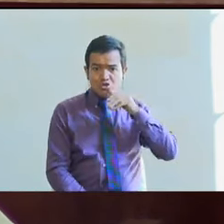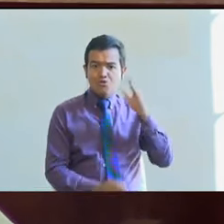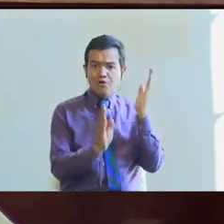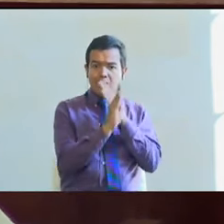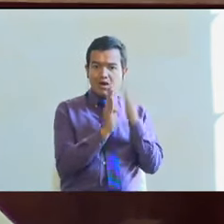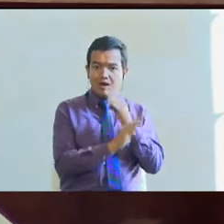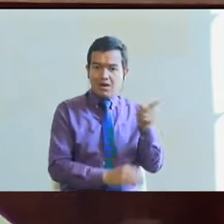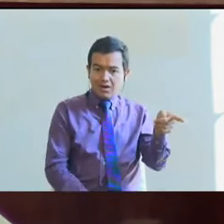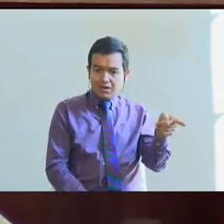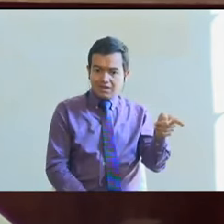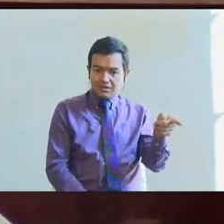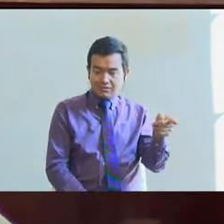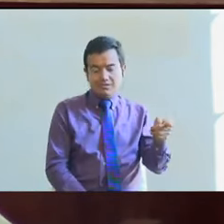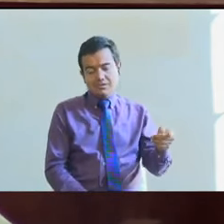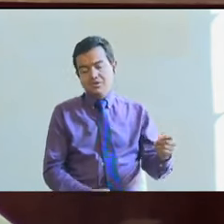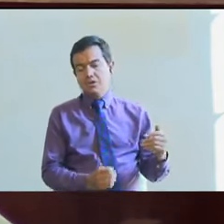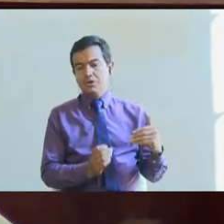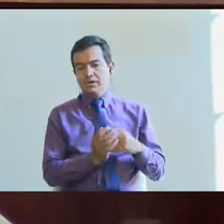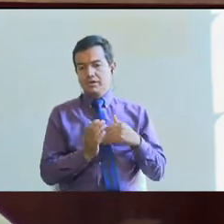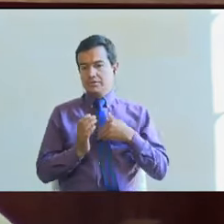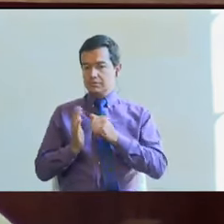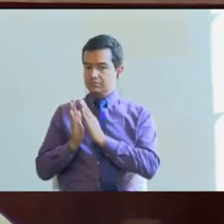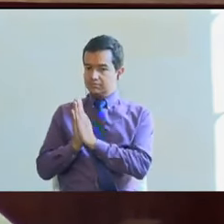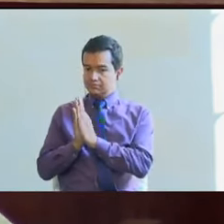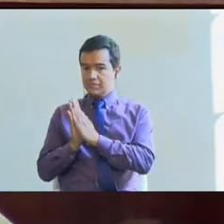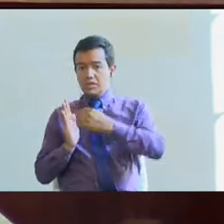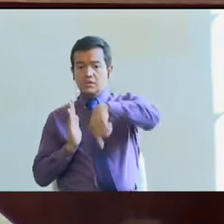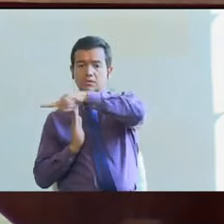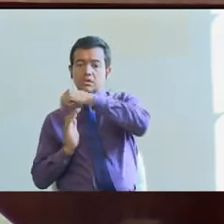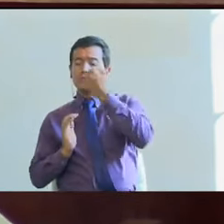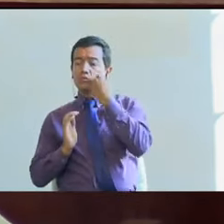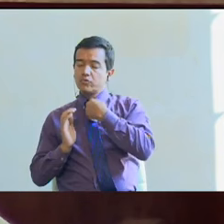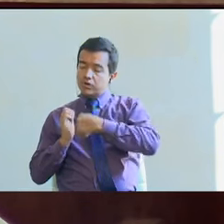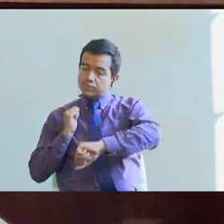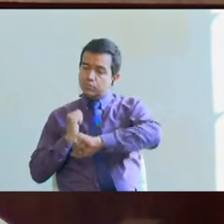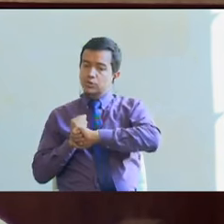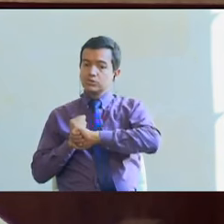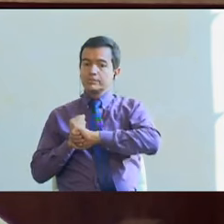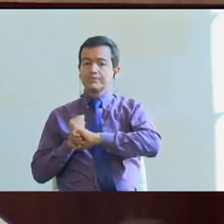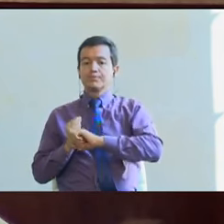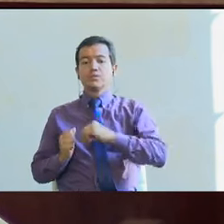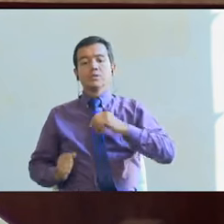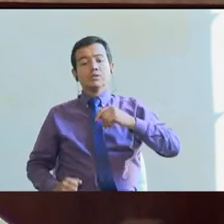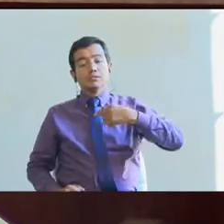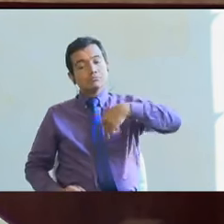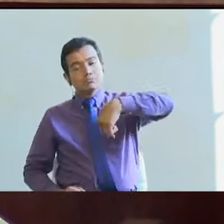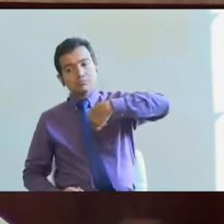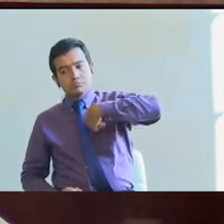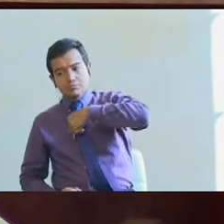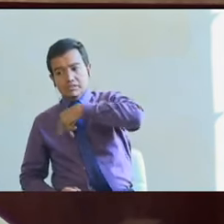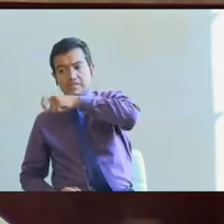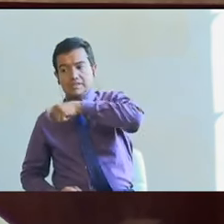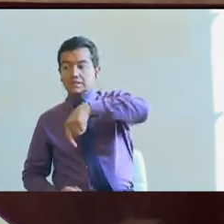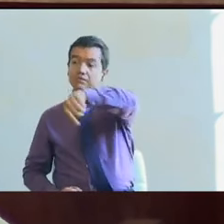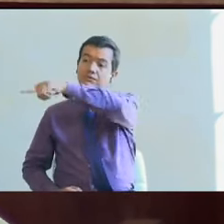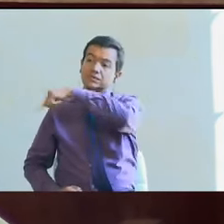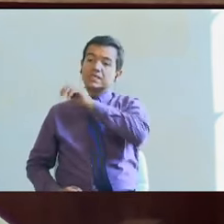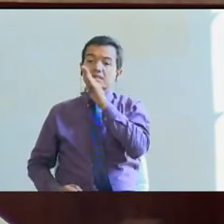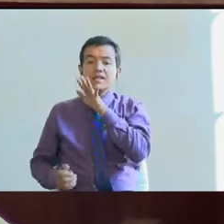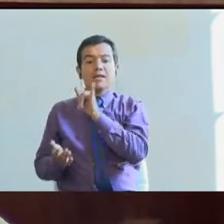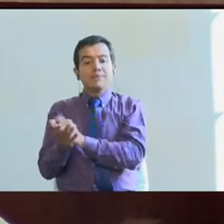realmente acudo a ustedes es para pedir solidaridad necesitamos la solidaridad de todos los